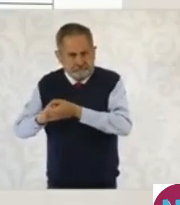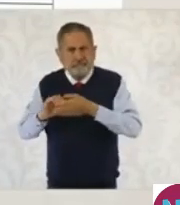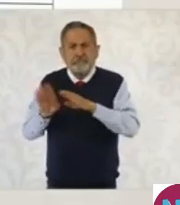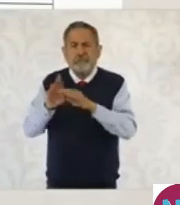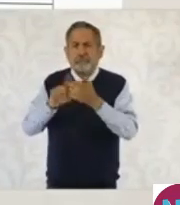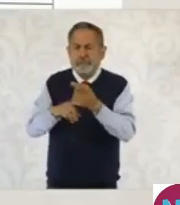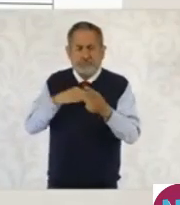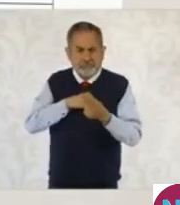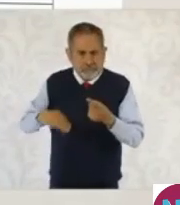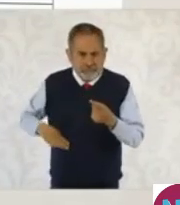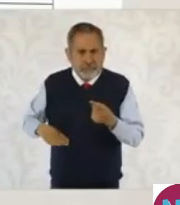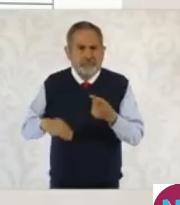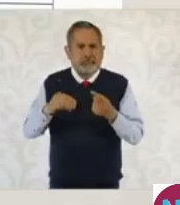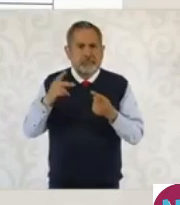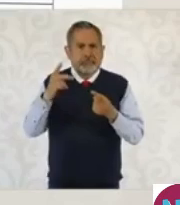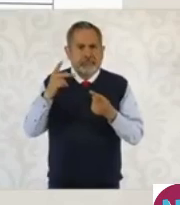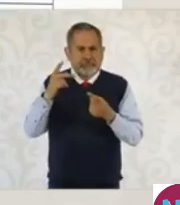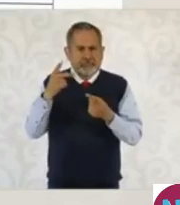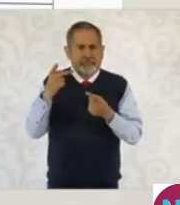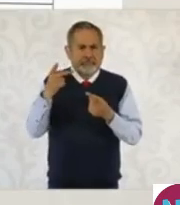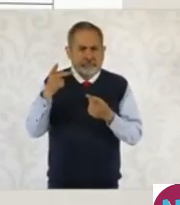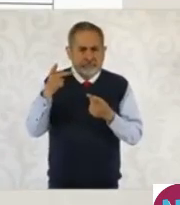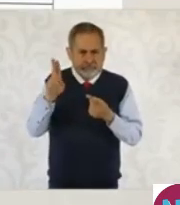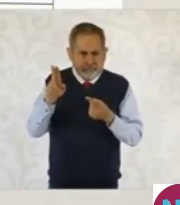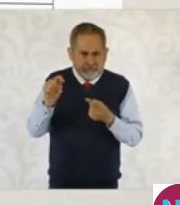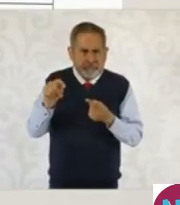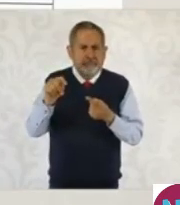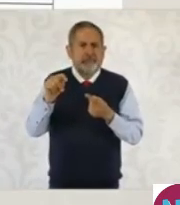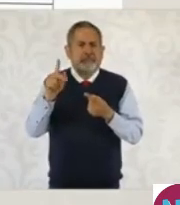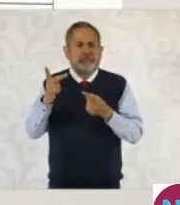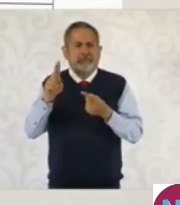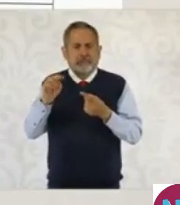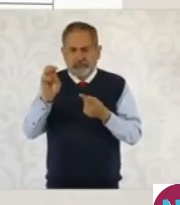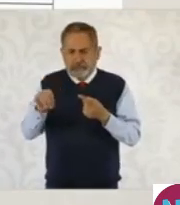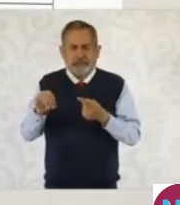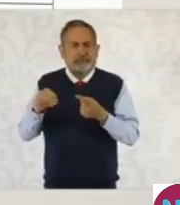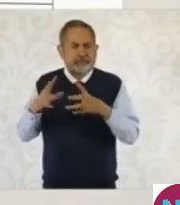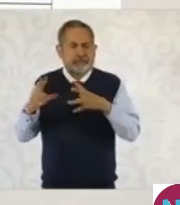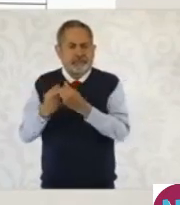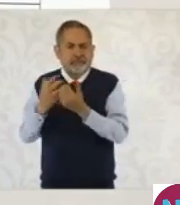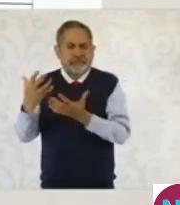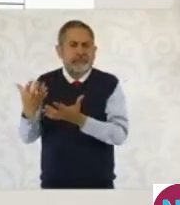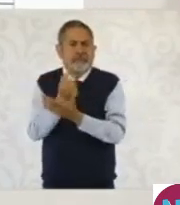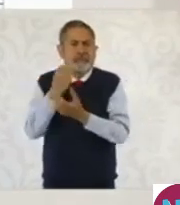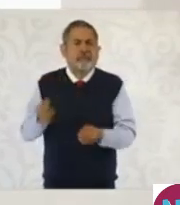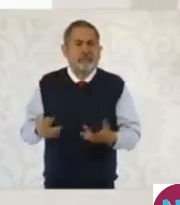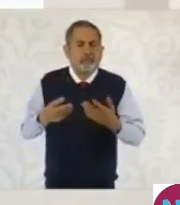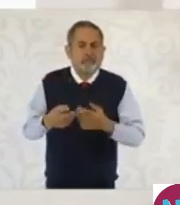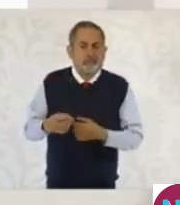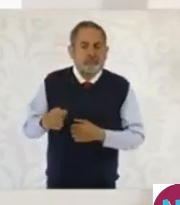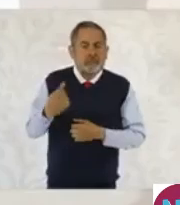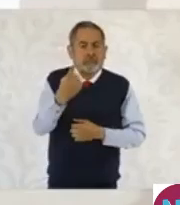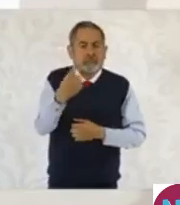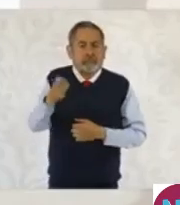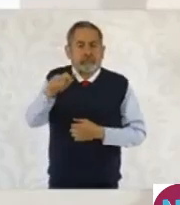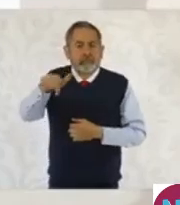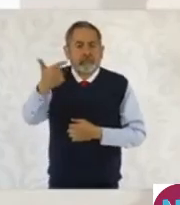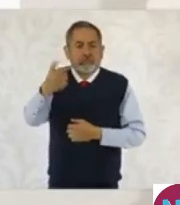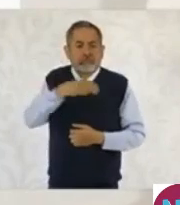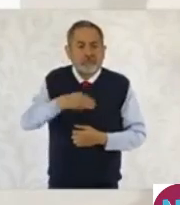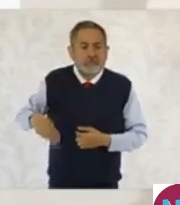Entonces Morena, Verde, Morena, PT y Partido Verde ganaron 112